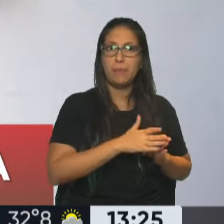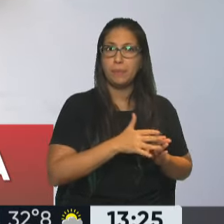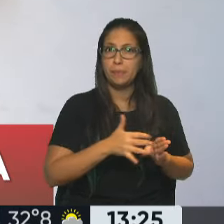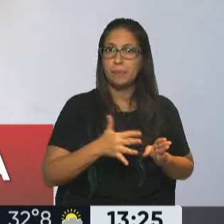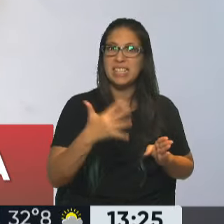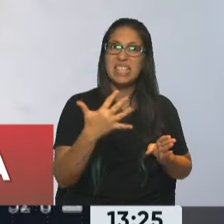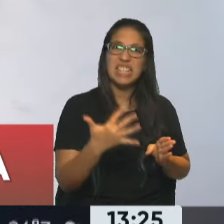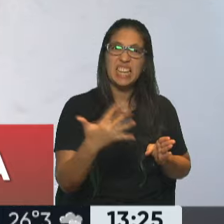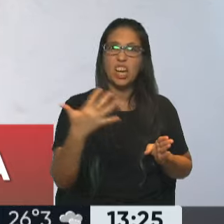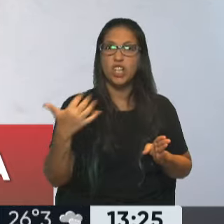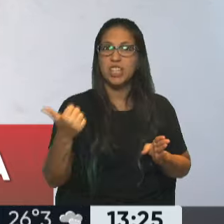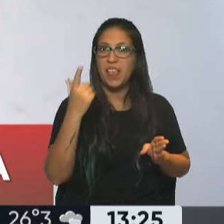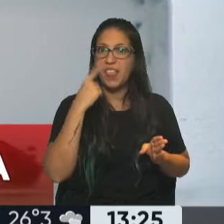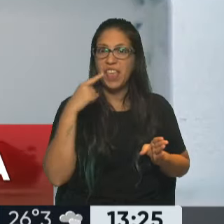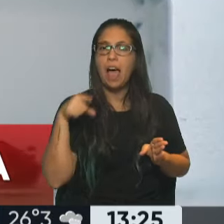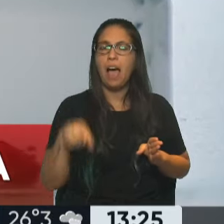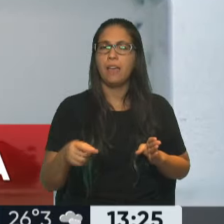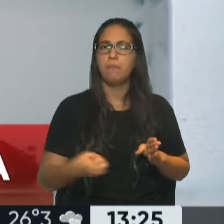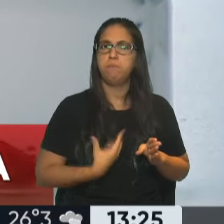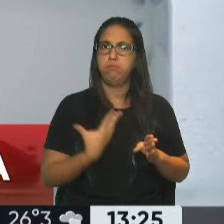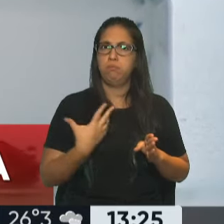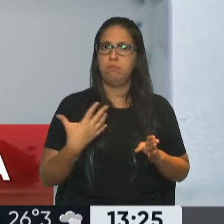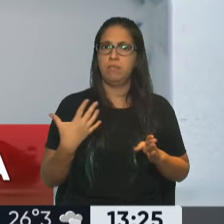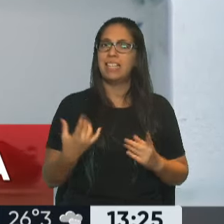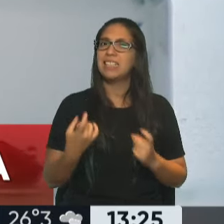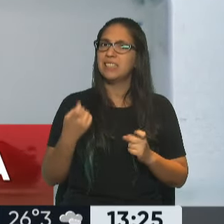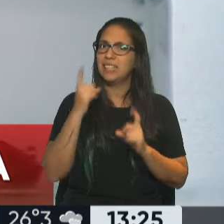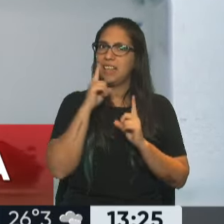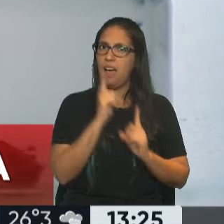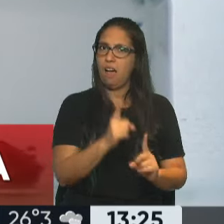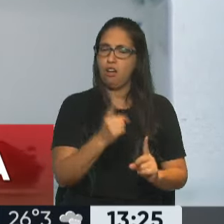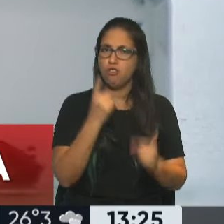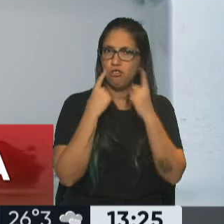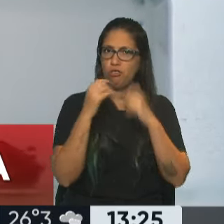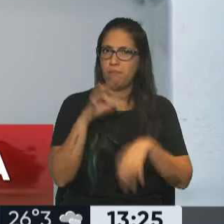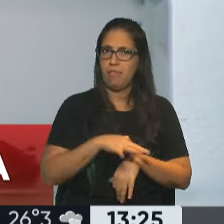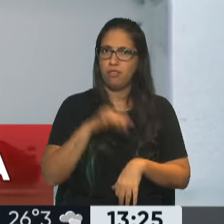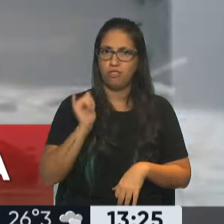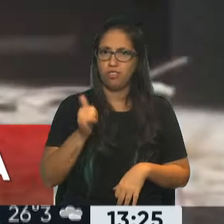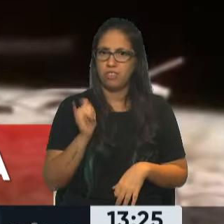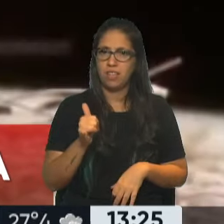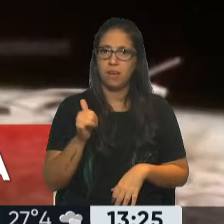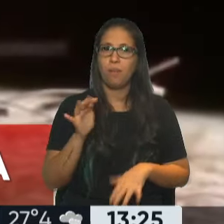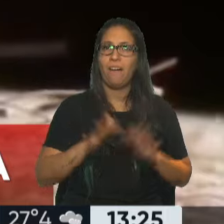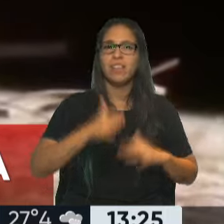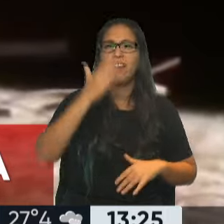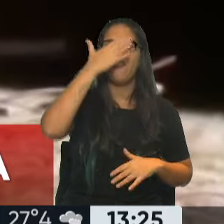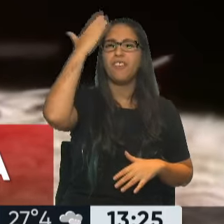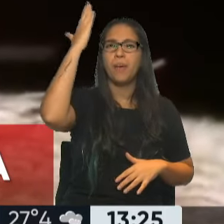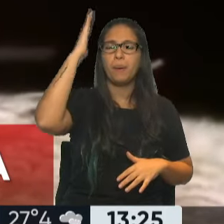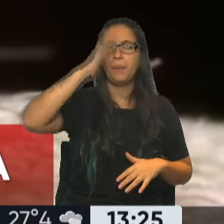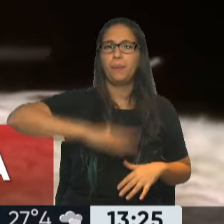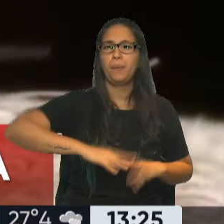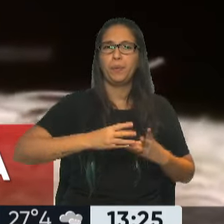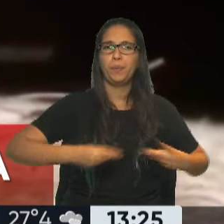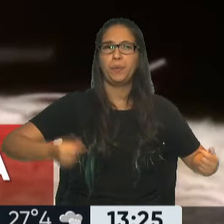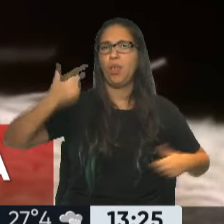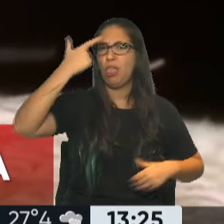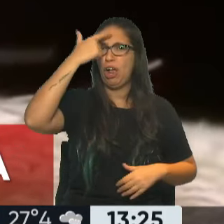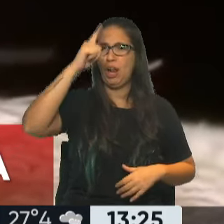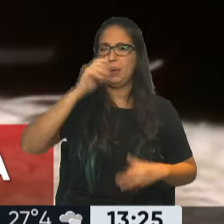enfermedad que requiere control médico, ¿está bien? Mm, o sea, uno claro. Porque empieza, porque baja la fiebre, o sea, va el dolor de cabeza,